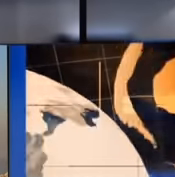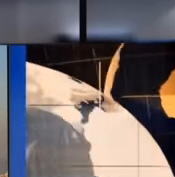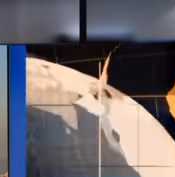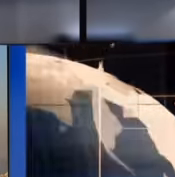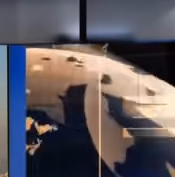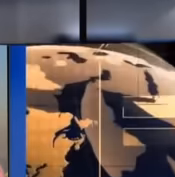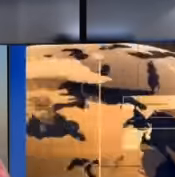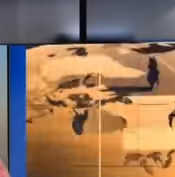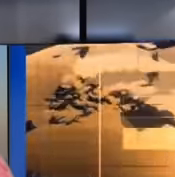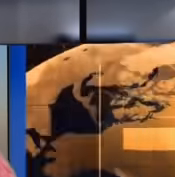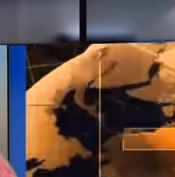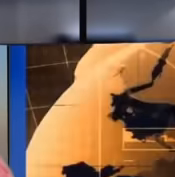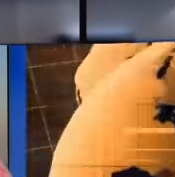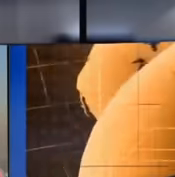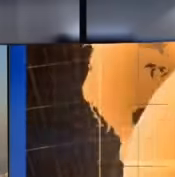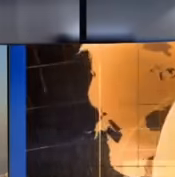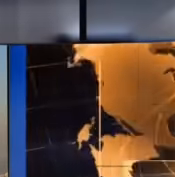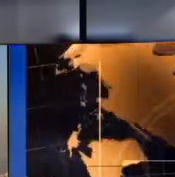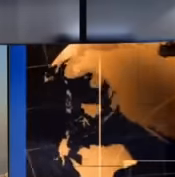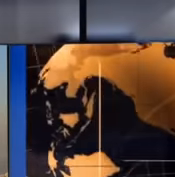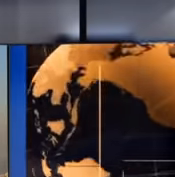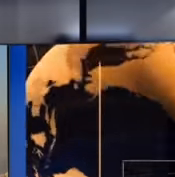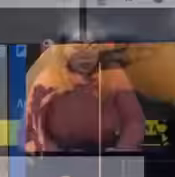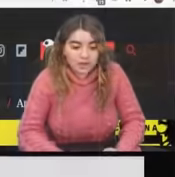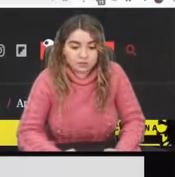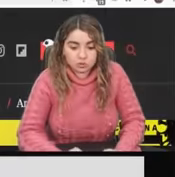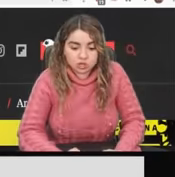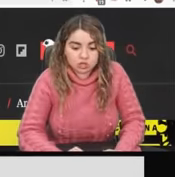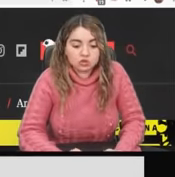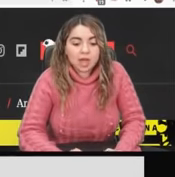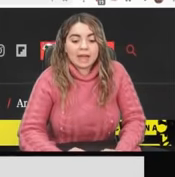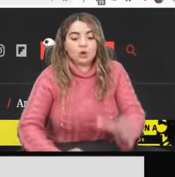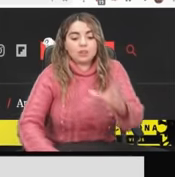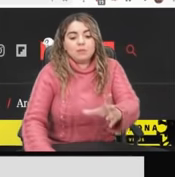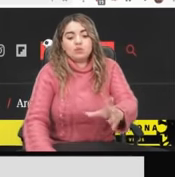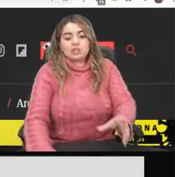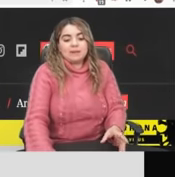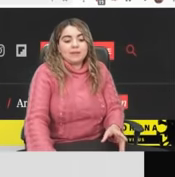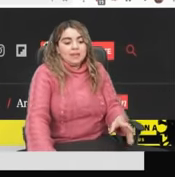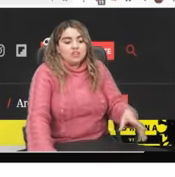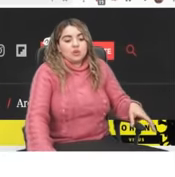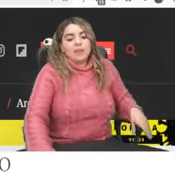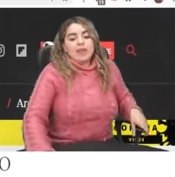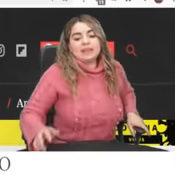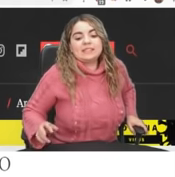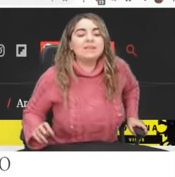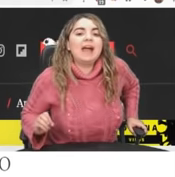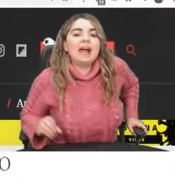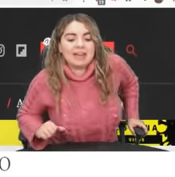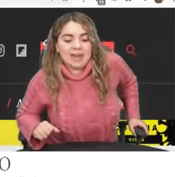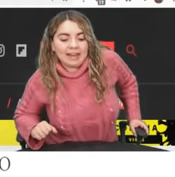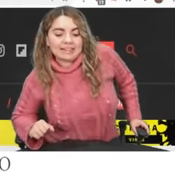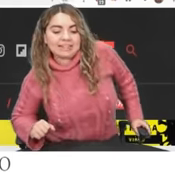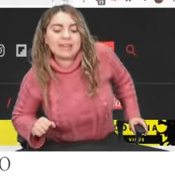del descontento por el actuar, por la manera en la que se estaban dando estos hechos. Recordemos que se había dicho que se iba